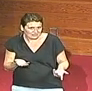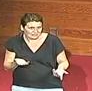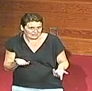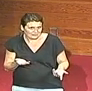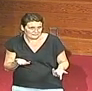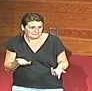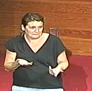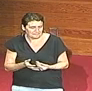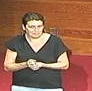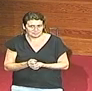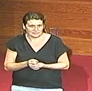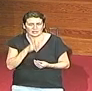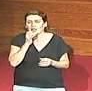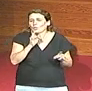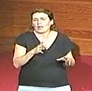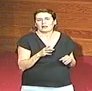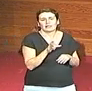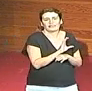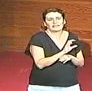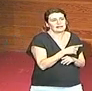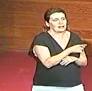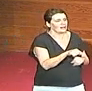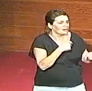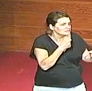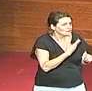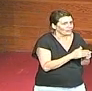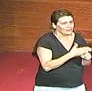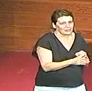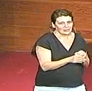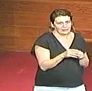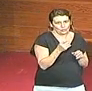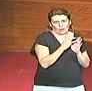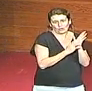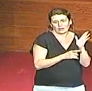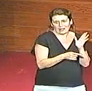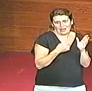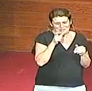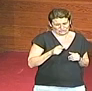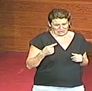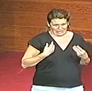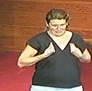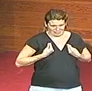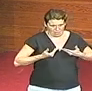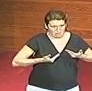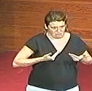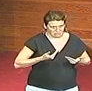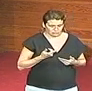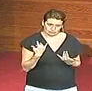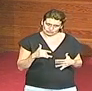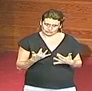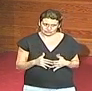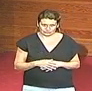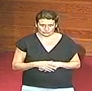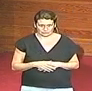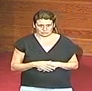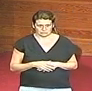como ir al cine a tomar un pincho y una cerveza, una crónica de una persona que se juega la vida. A mí no me parece. Un tercio